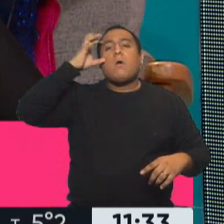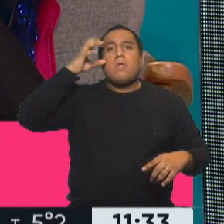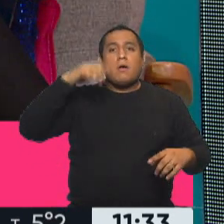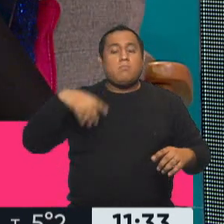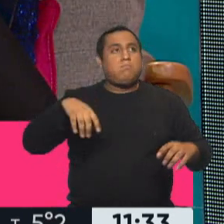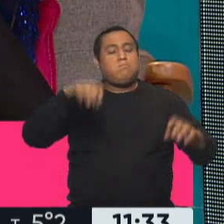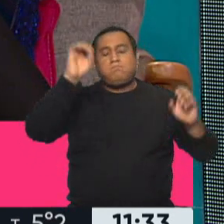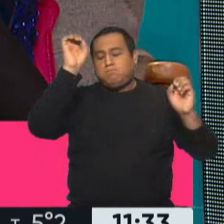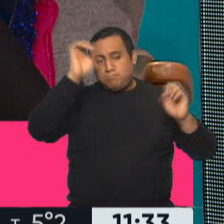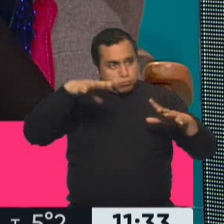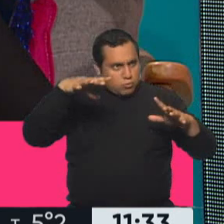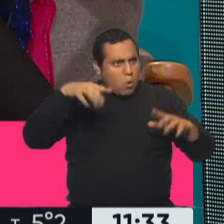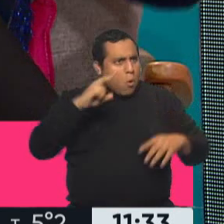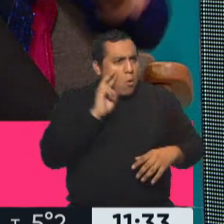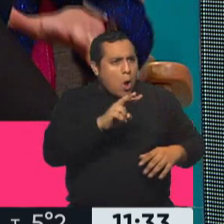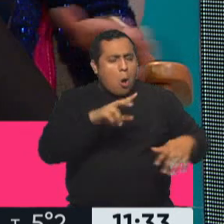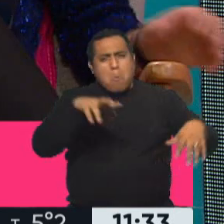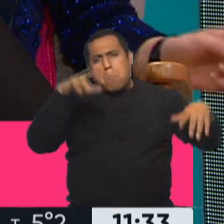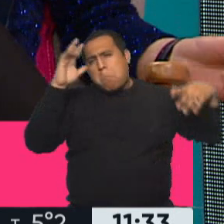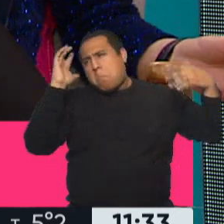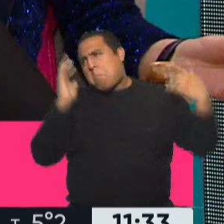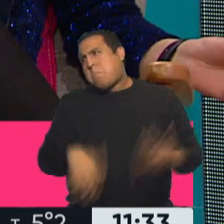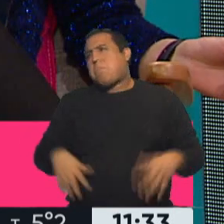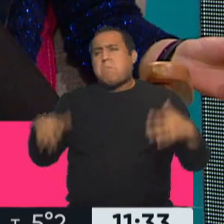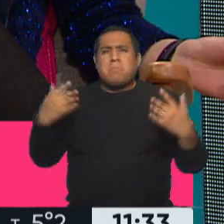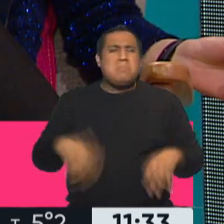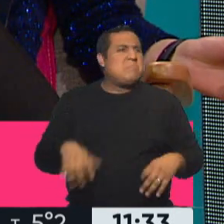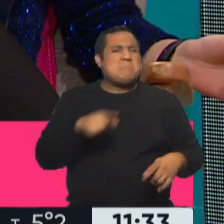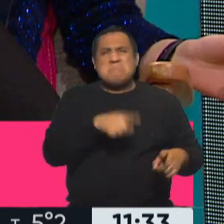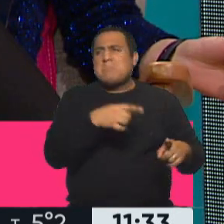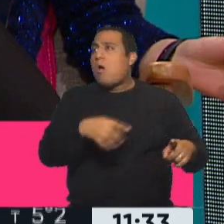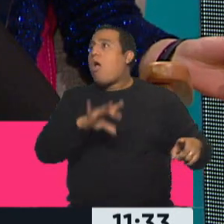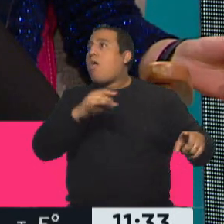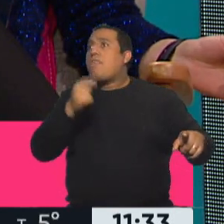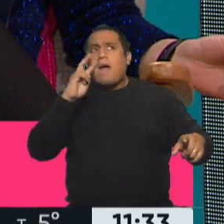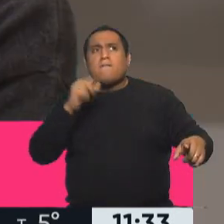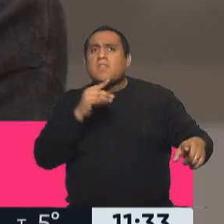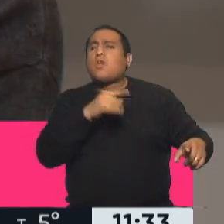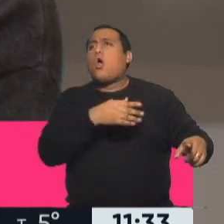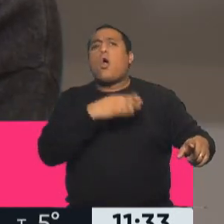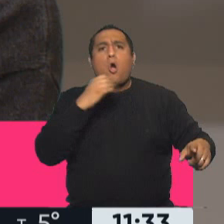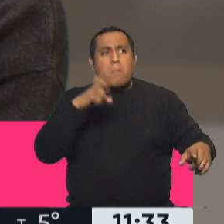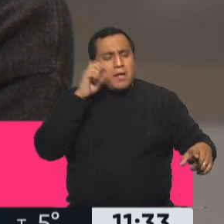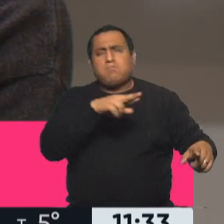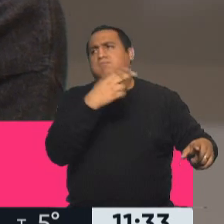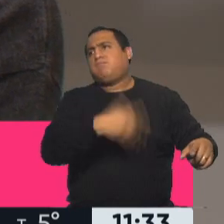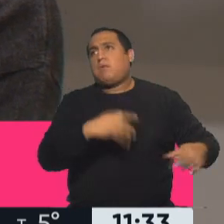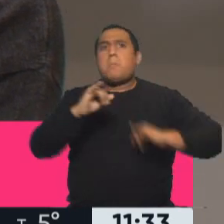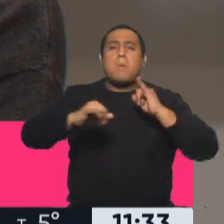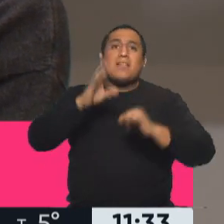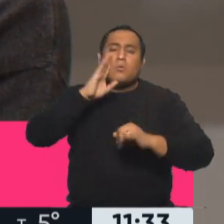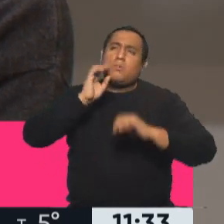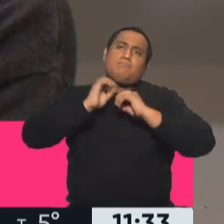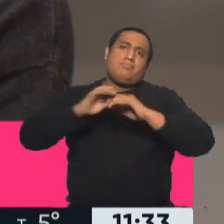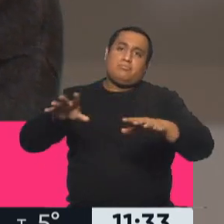apareció... La rompió. Claro, pero no era él solo. O sea, la magia en Estados Unidos era así. Todos los magos trabajaban así. Lo que pasa es